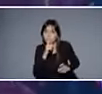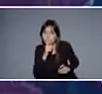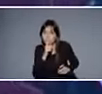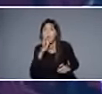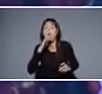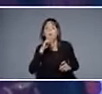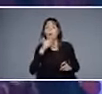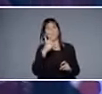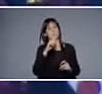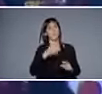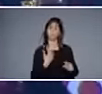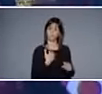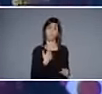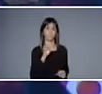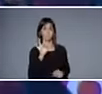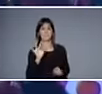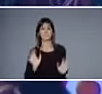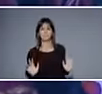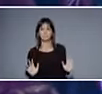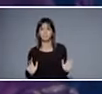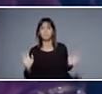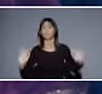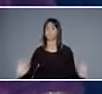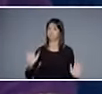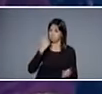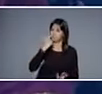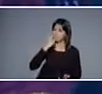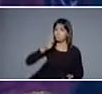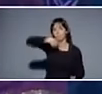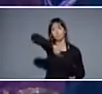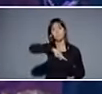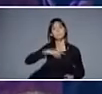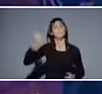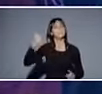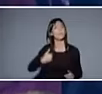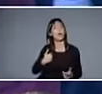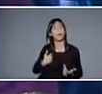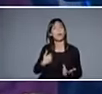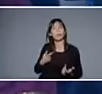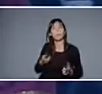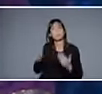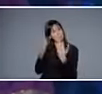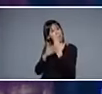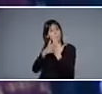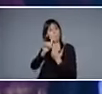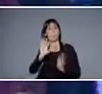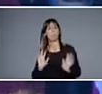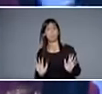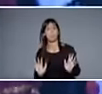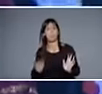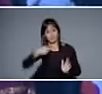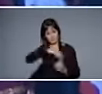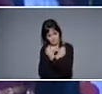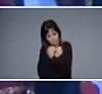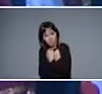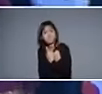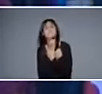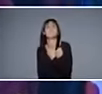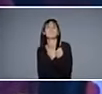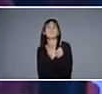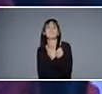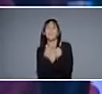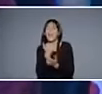resulta que les molesta. Pues miren, nosotros ya le tenemos cariño, la queremos.